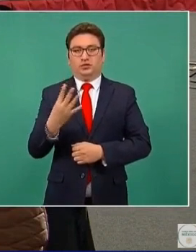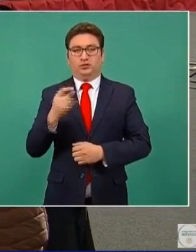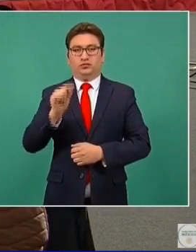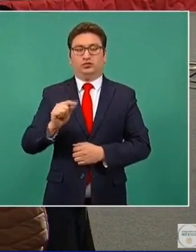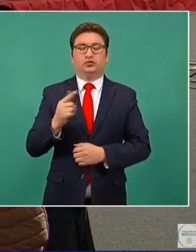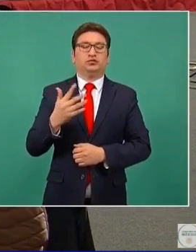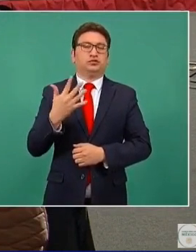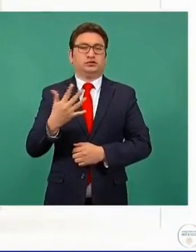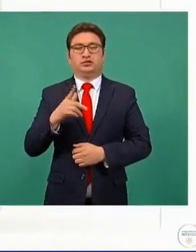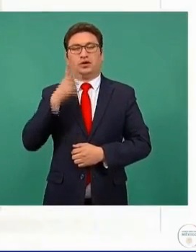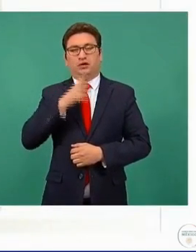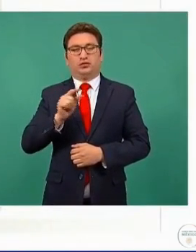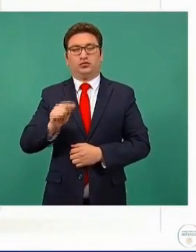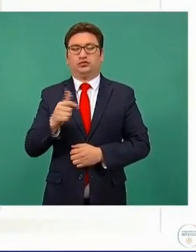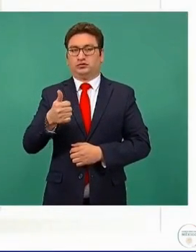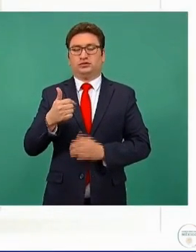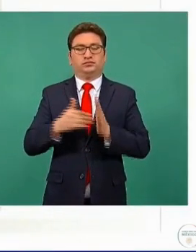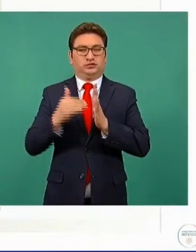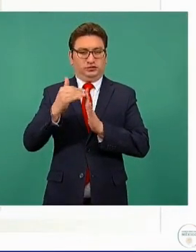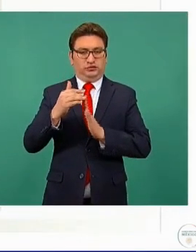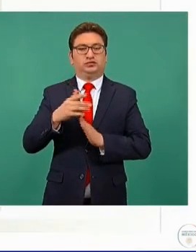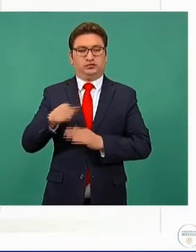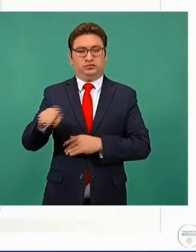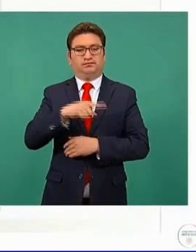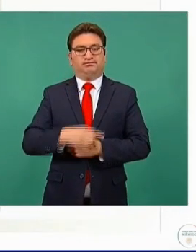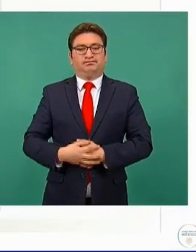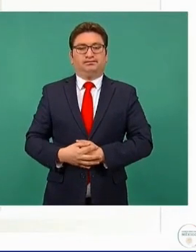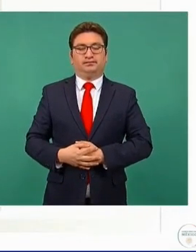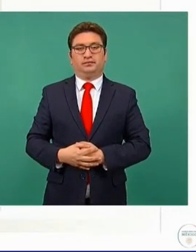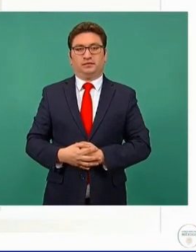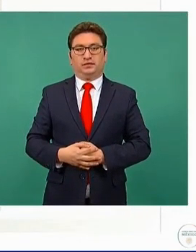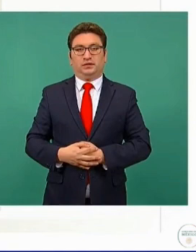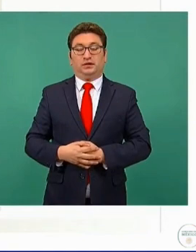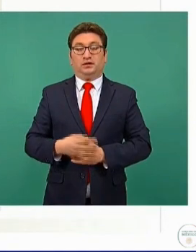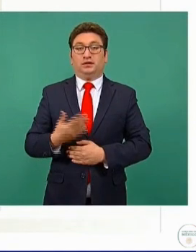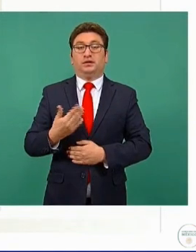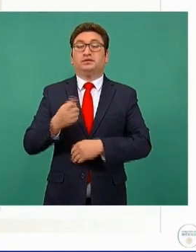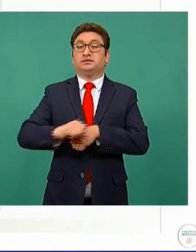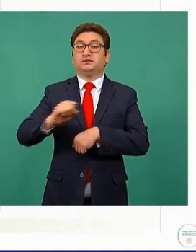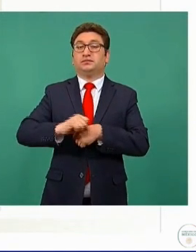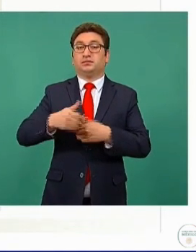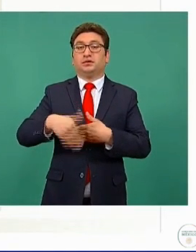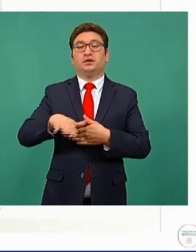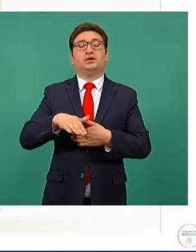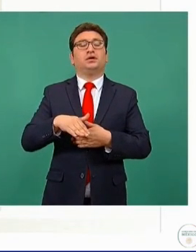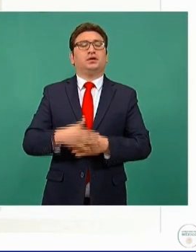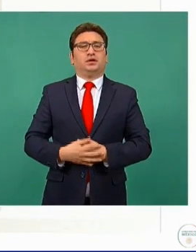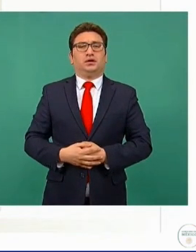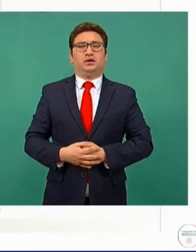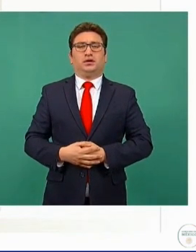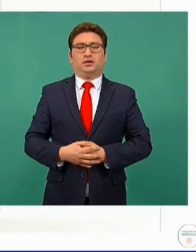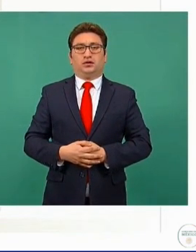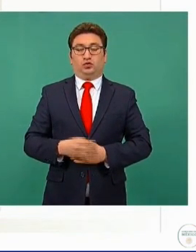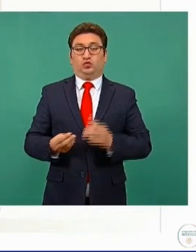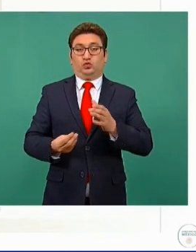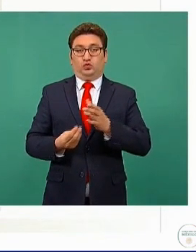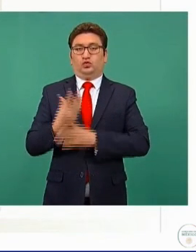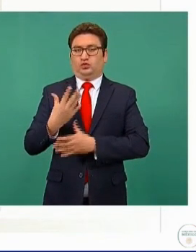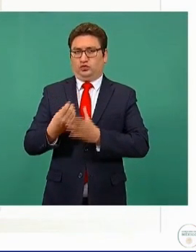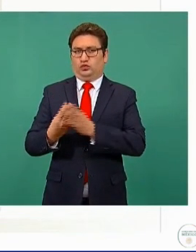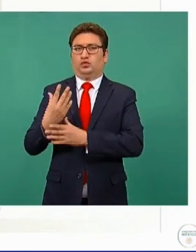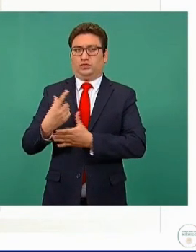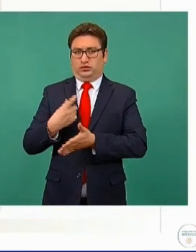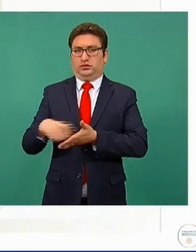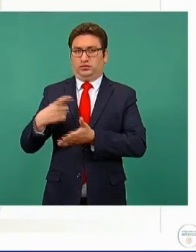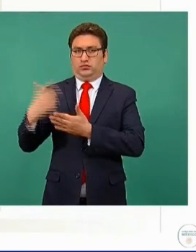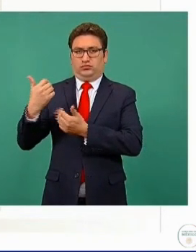194,5 o casi 0,6 millones de dosis. Y en la semana tendremos una nueva adquisición